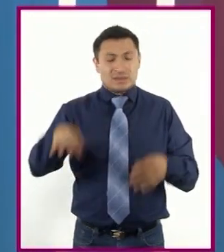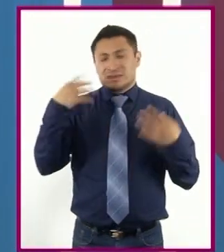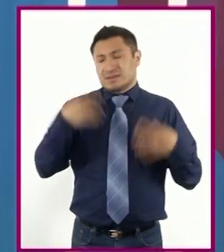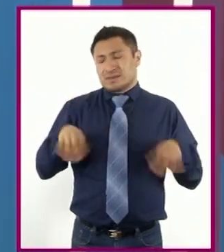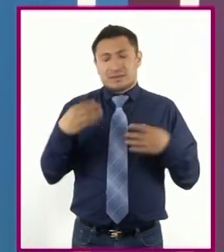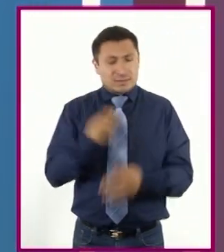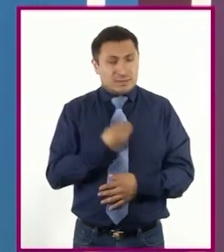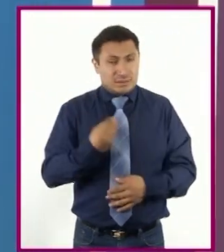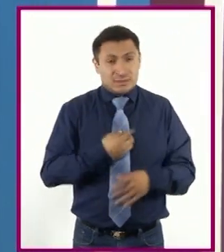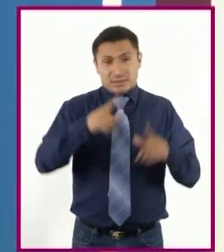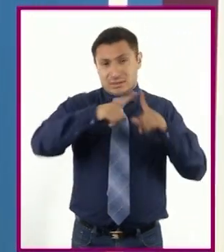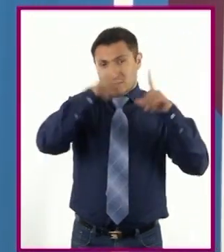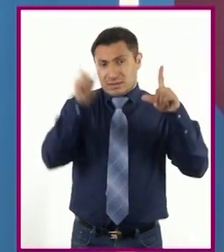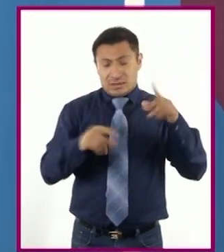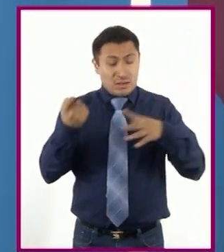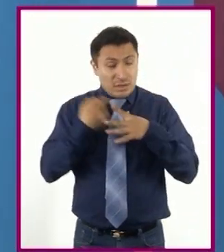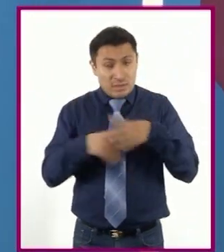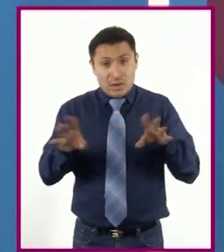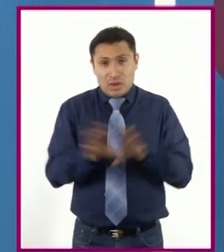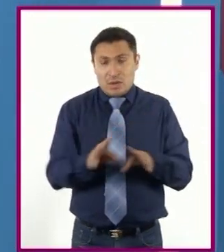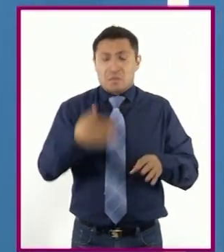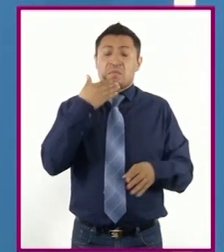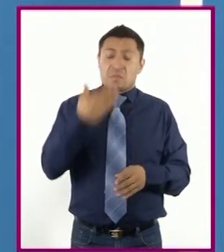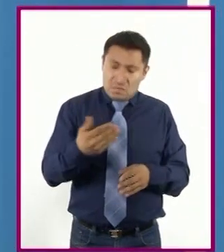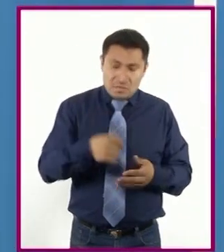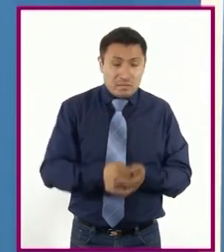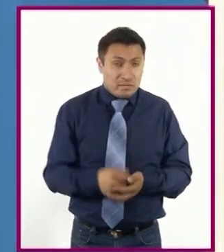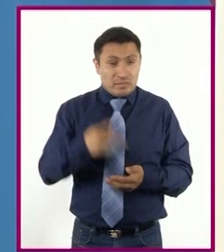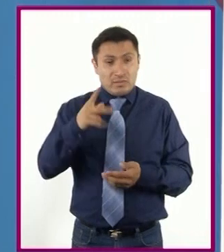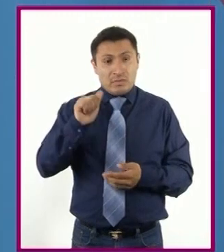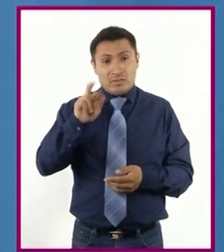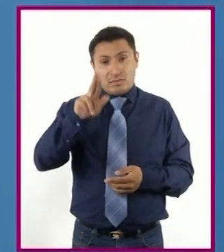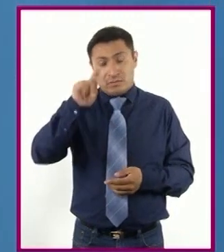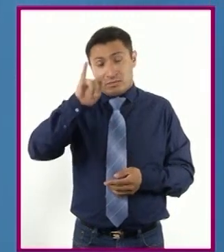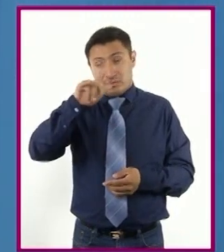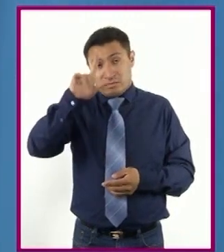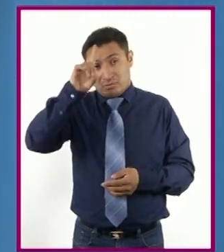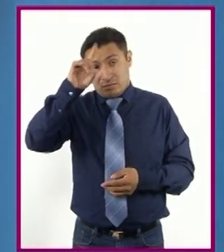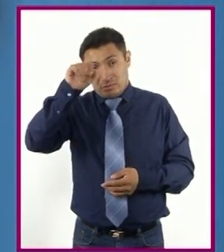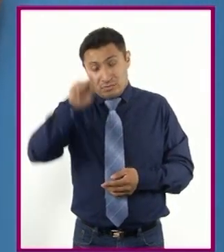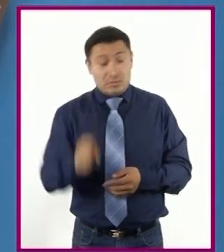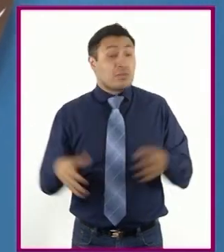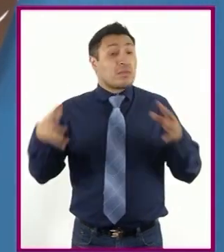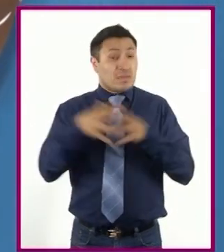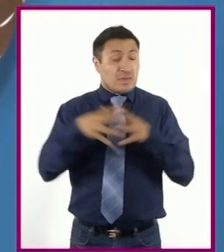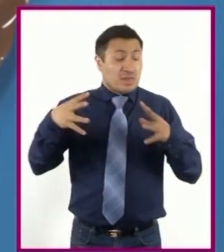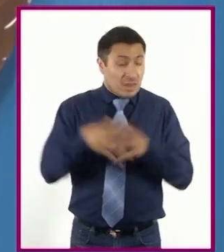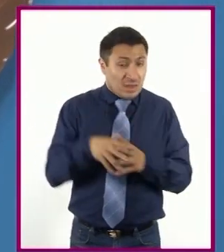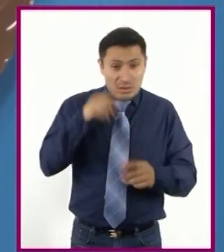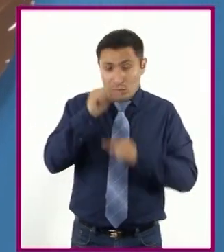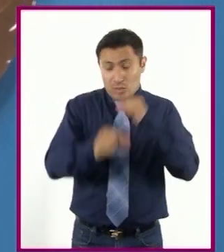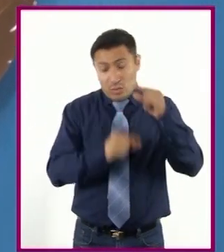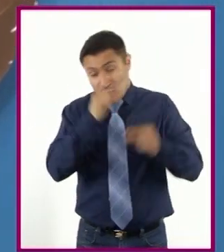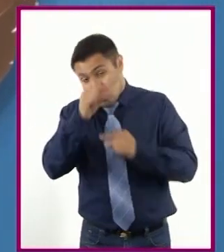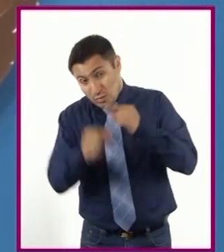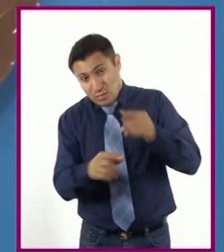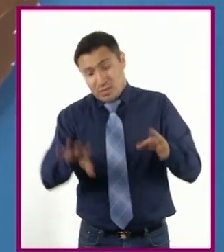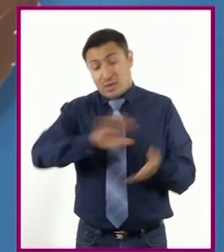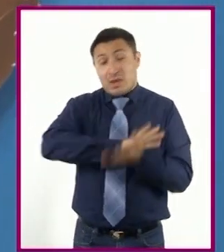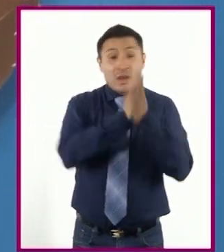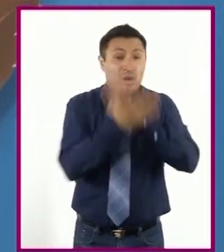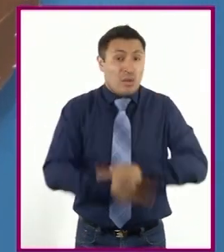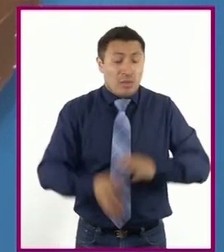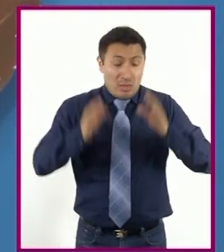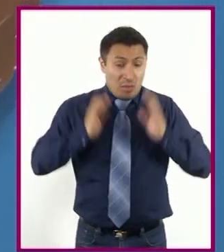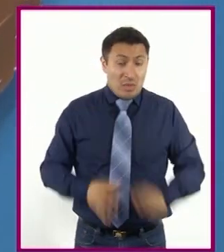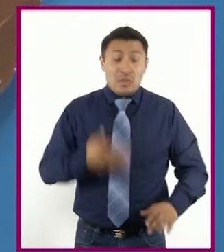resistencia republicana comenzó a rendir frutos. Las partidas de guerrilleros paulatinamente se convirtieron en cuerpos